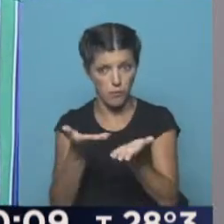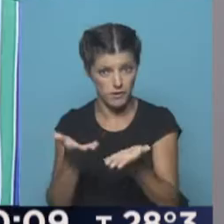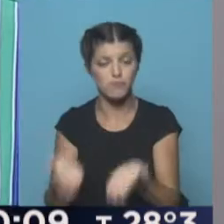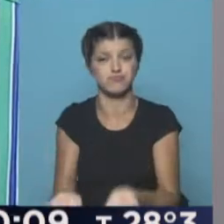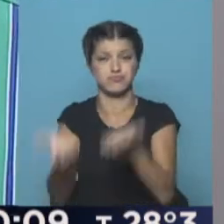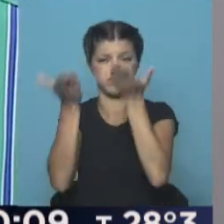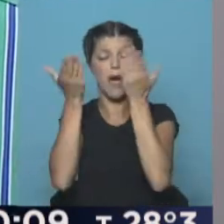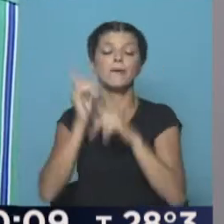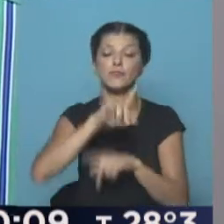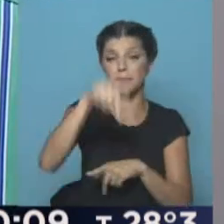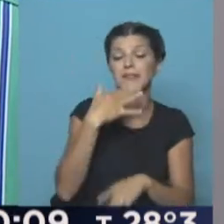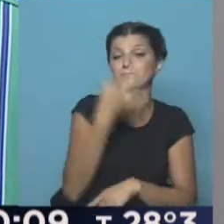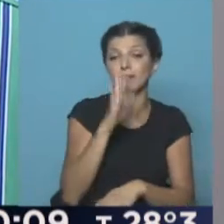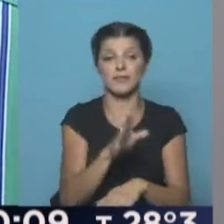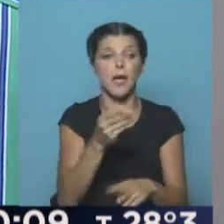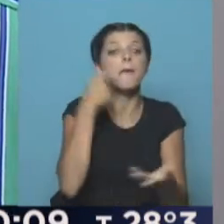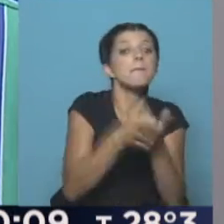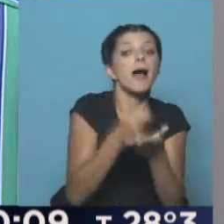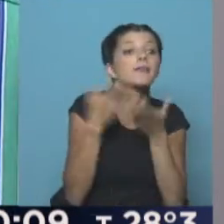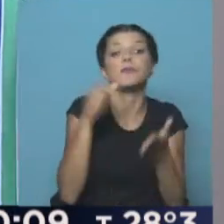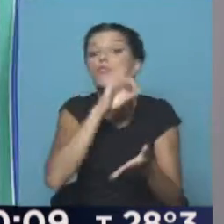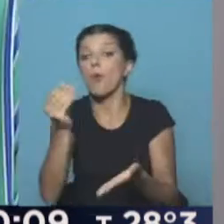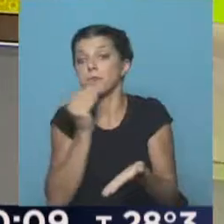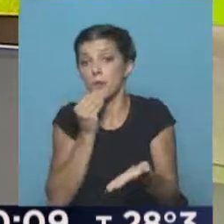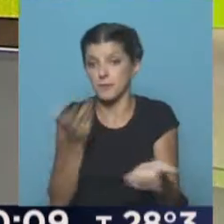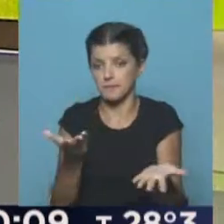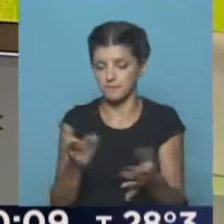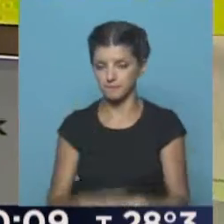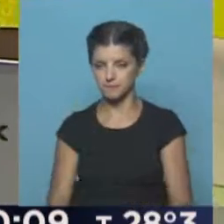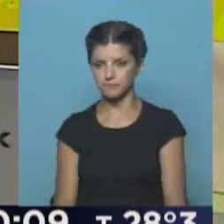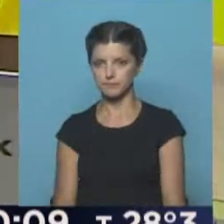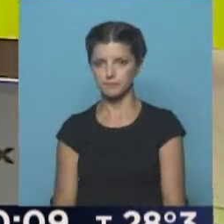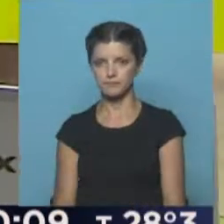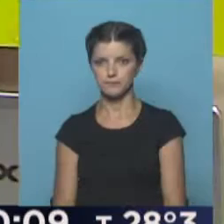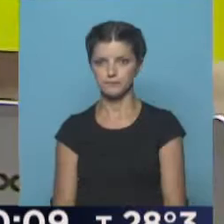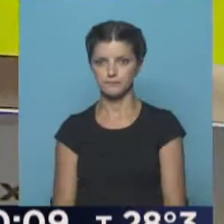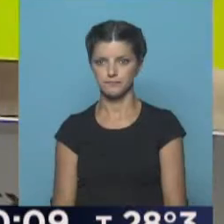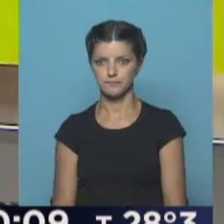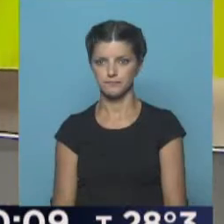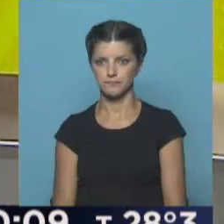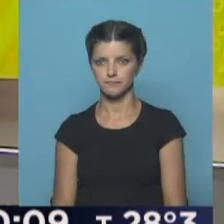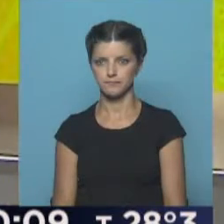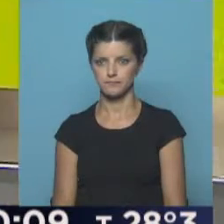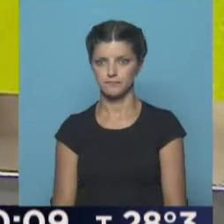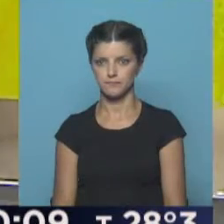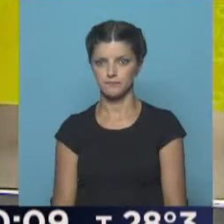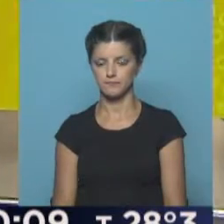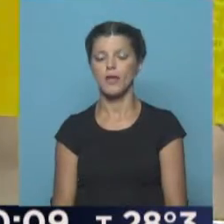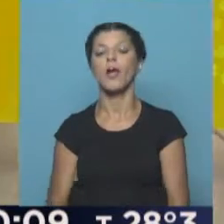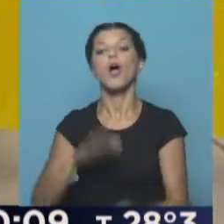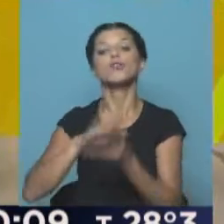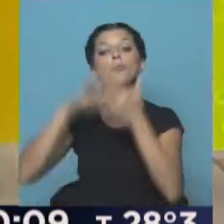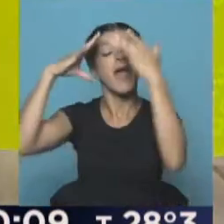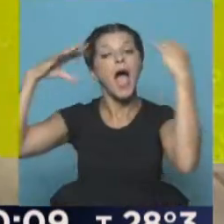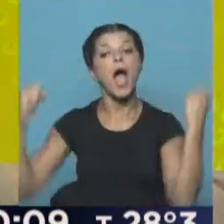empezar a tomar estas decisiones va a tener que tomar estas decisiones en el marco de la firma por el convenio histórico para